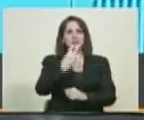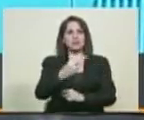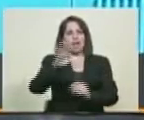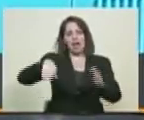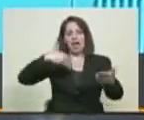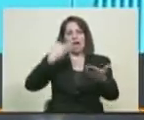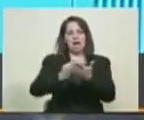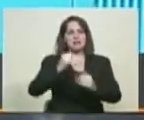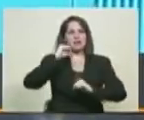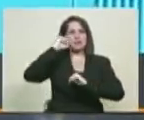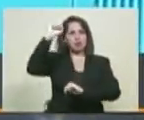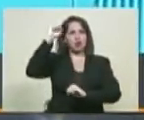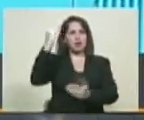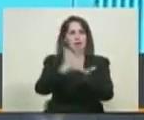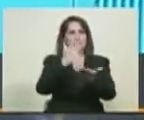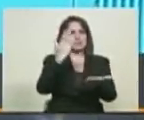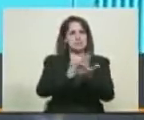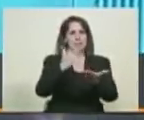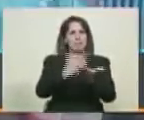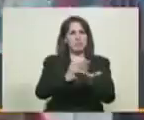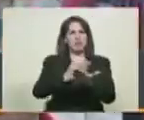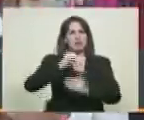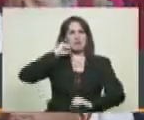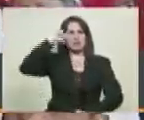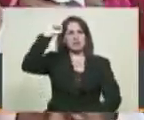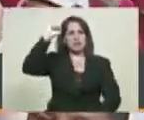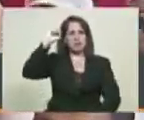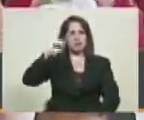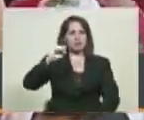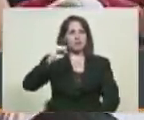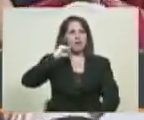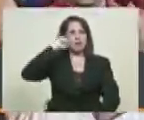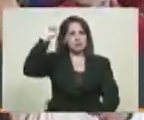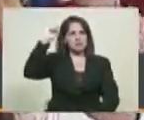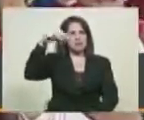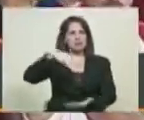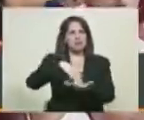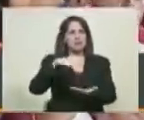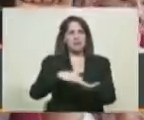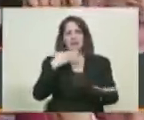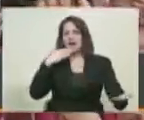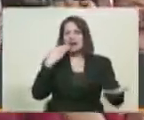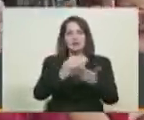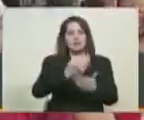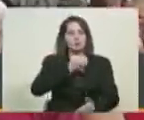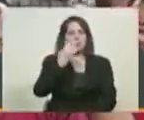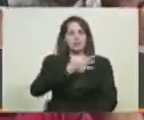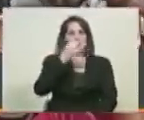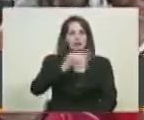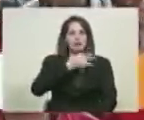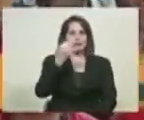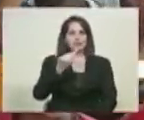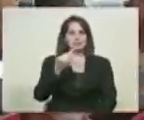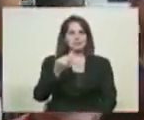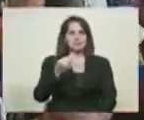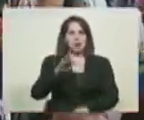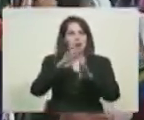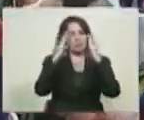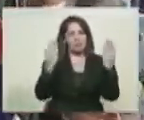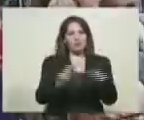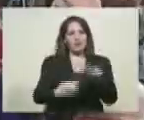hasta la victoria siempre. Venceremos, Miranda. Gracias, buenas tardes. Que viva el Mundial de